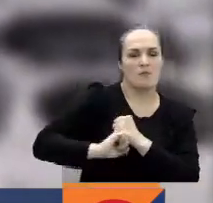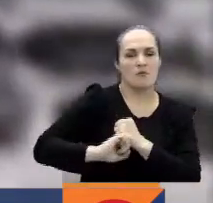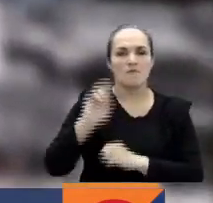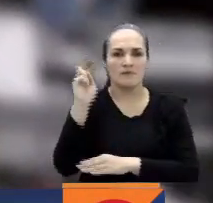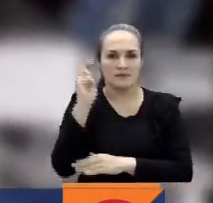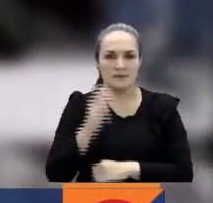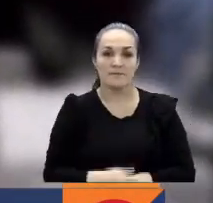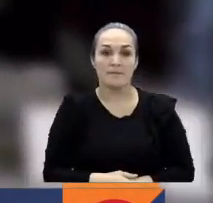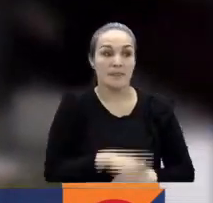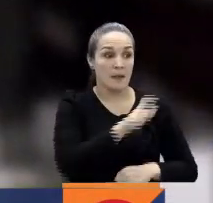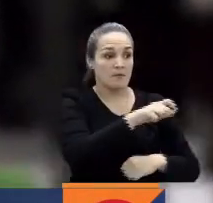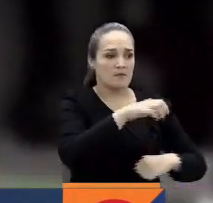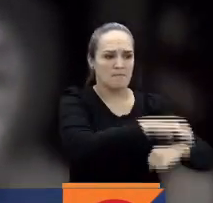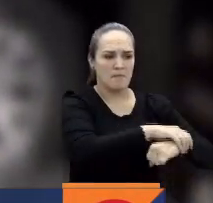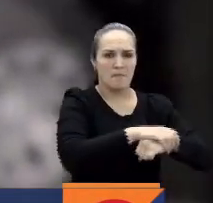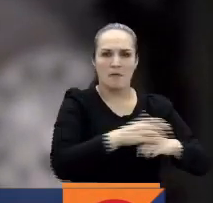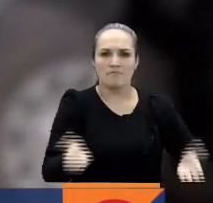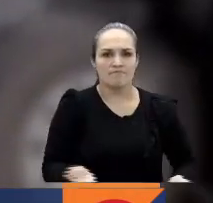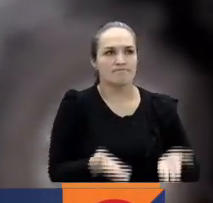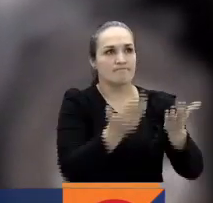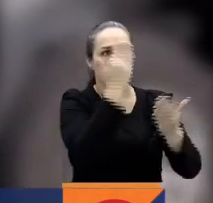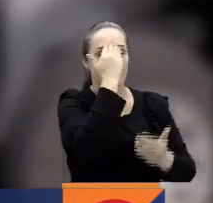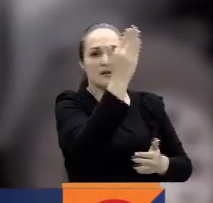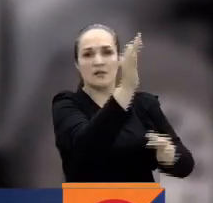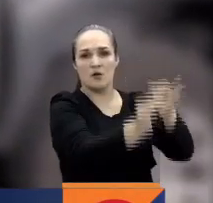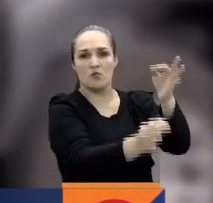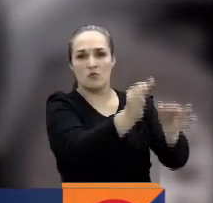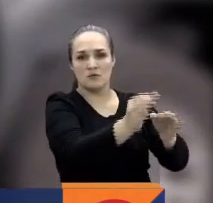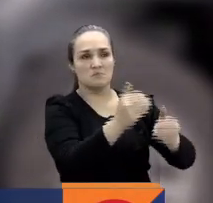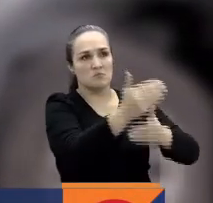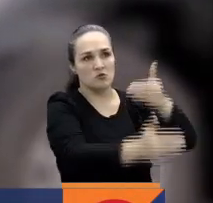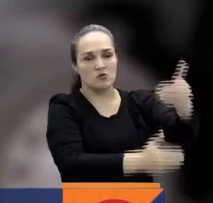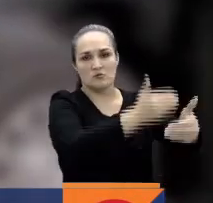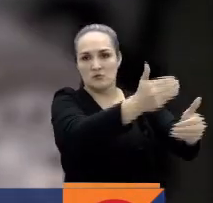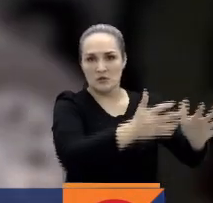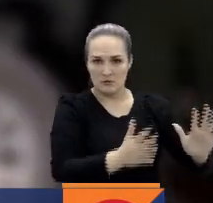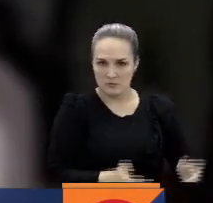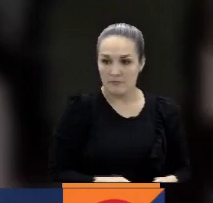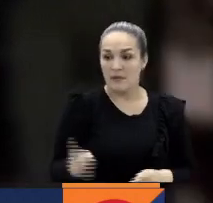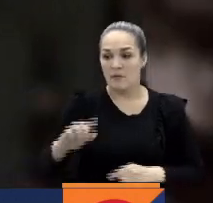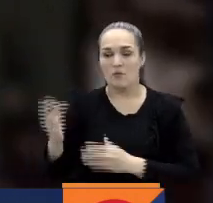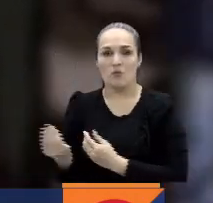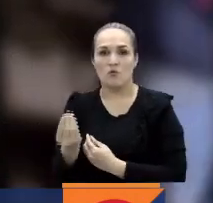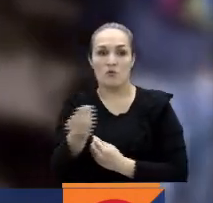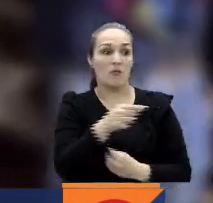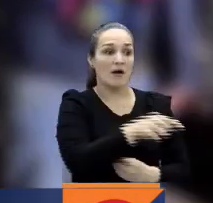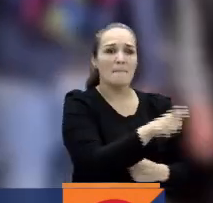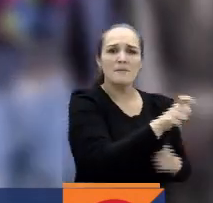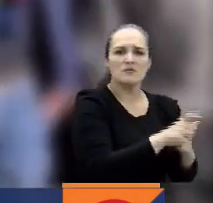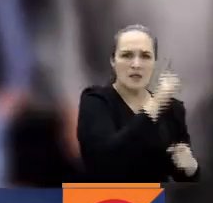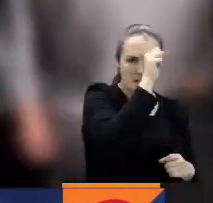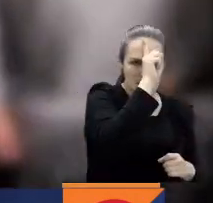capturados fueron presentados ante las autoridades para su respectiva judicialización por los delitos de concierto para